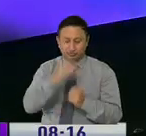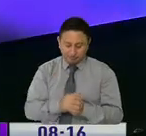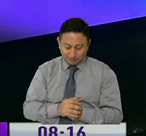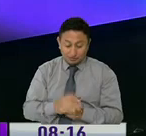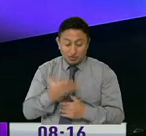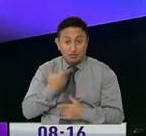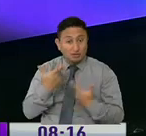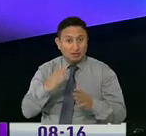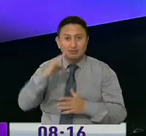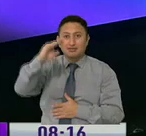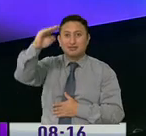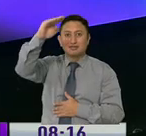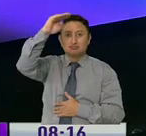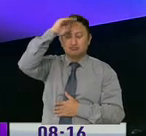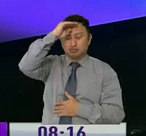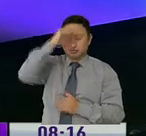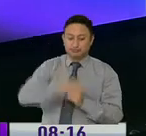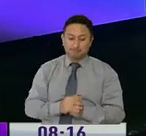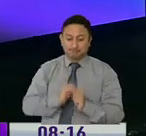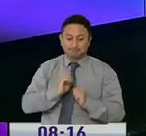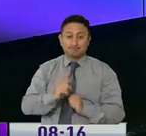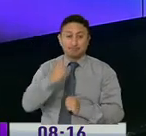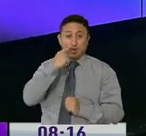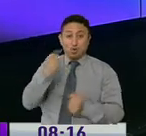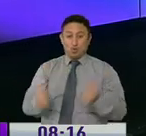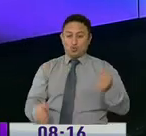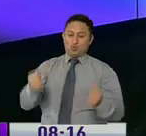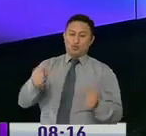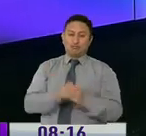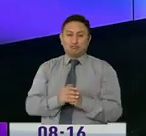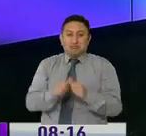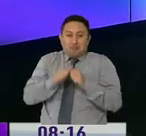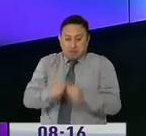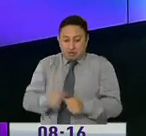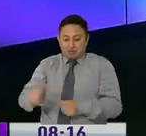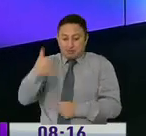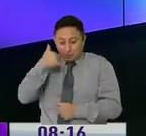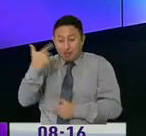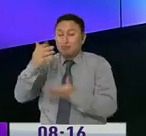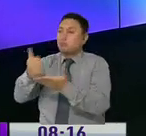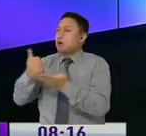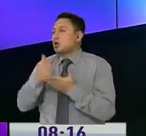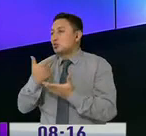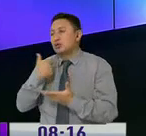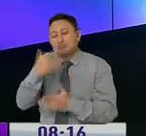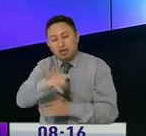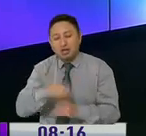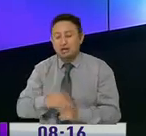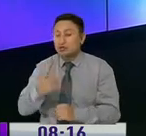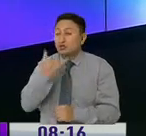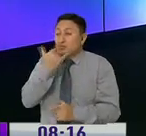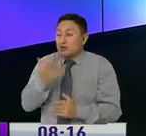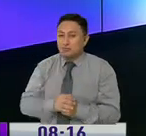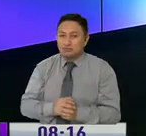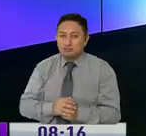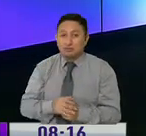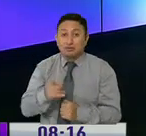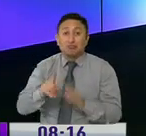esto. En vez de la irresponsable que conducía el bus, quedarse ahí, llamar a la autoridad, ayudar para que no se convulsione la